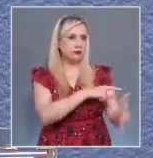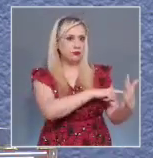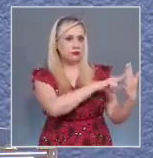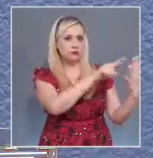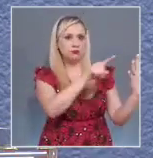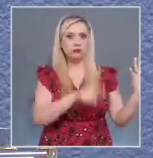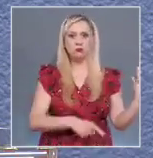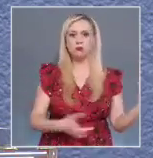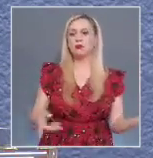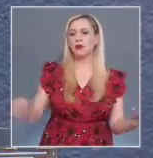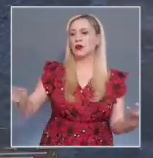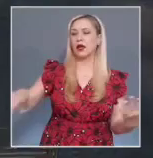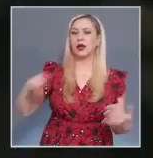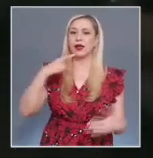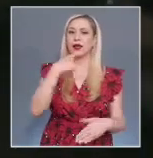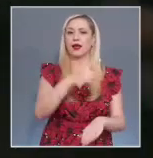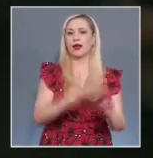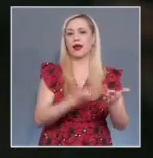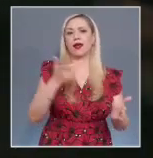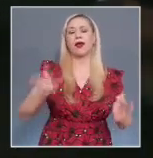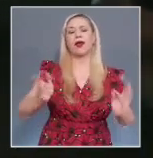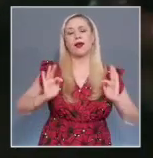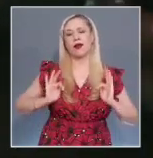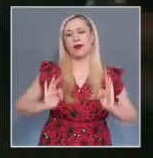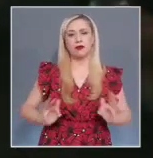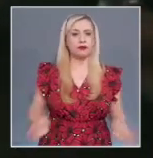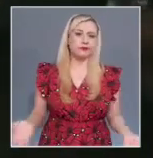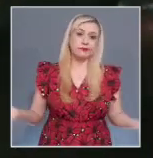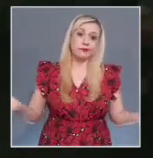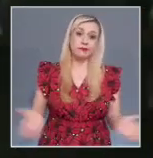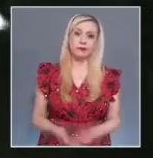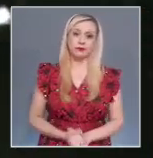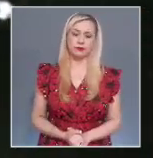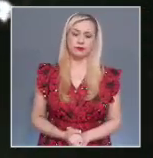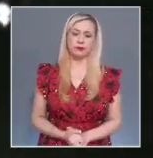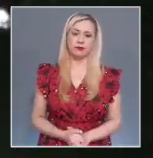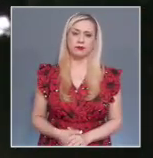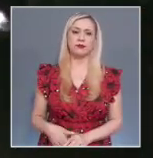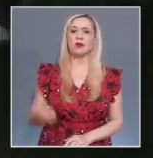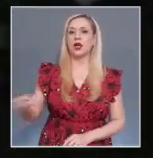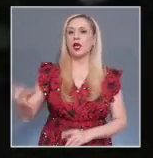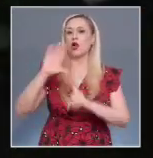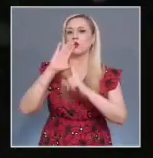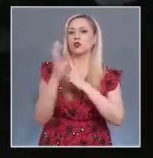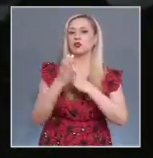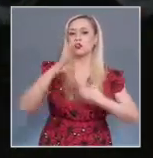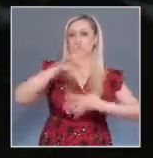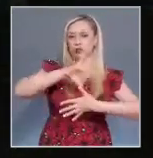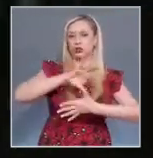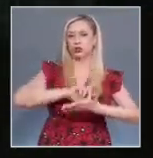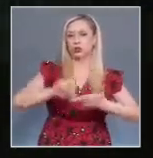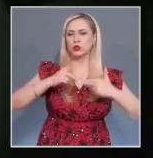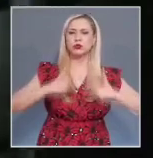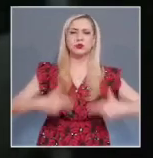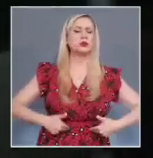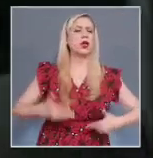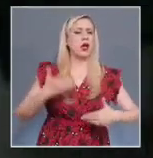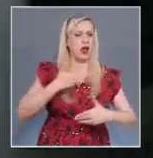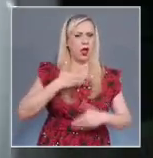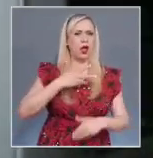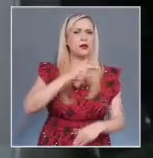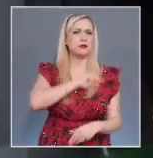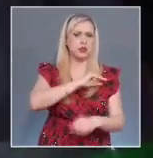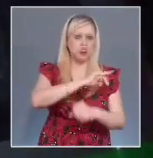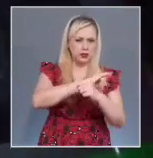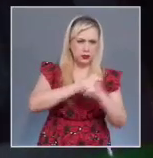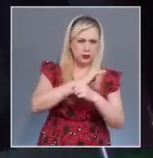satisfacción de las víctimas. Mencionó que la Comisión Interamericana mantiene abierto un mecanismo especial de supervisión del caso